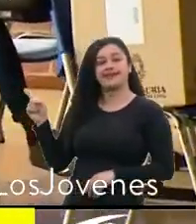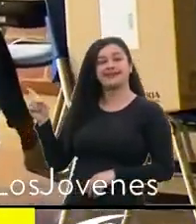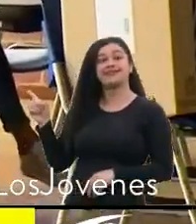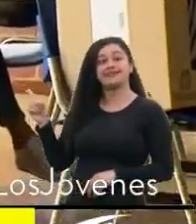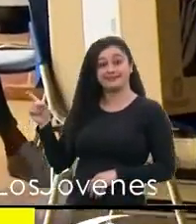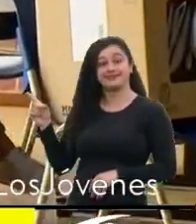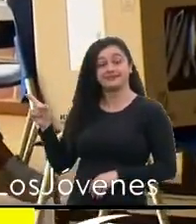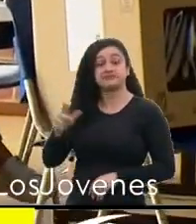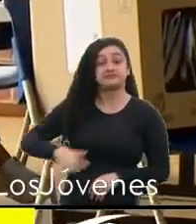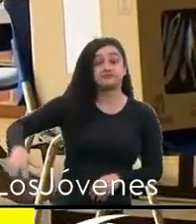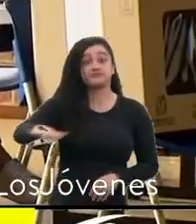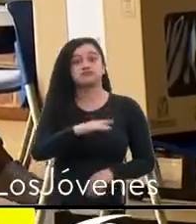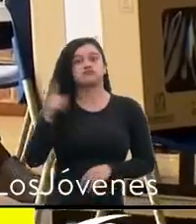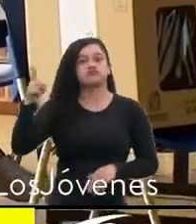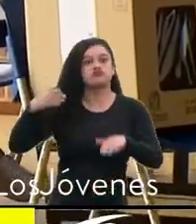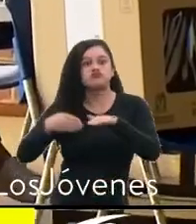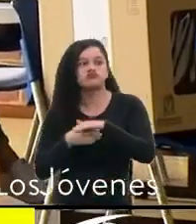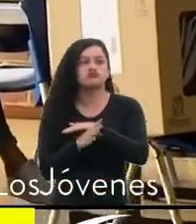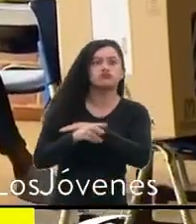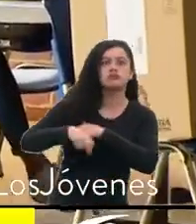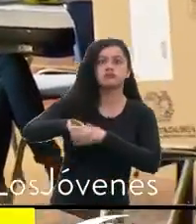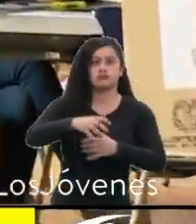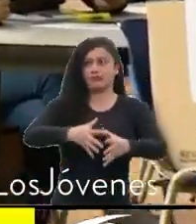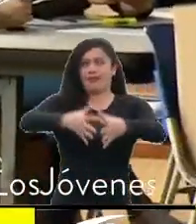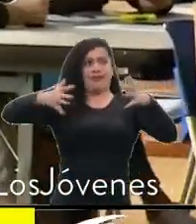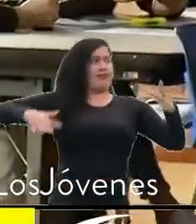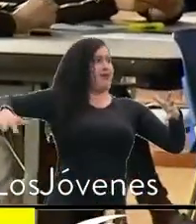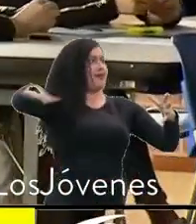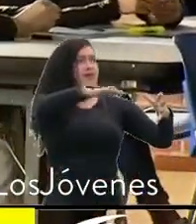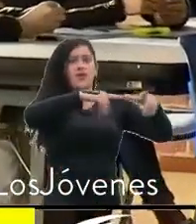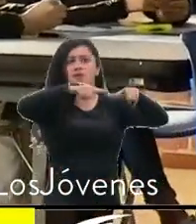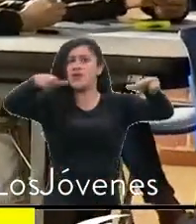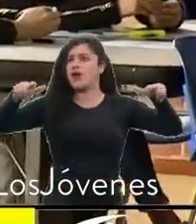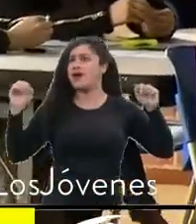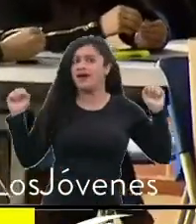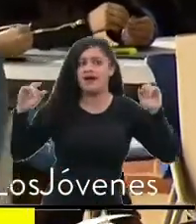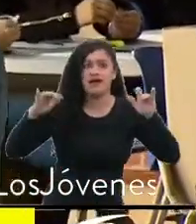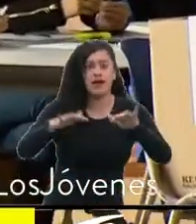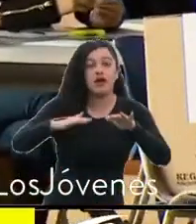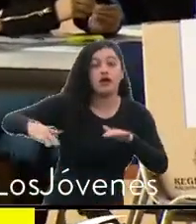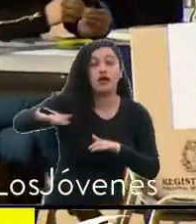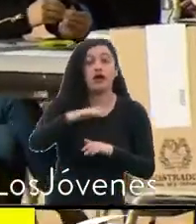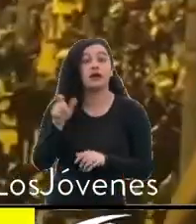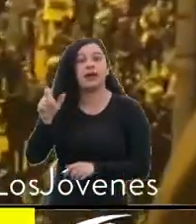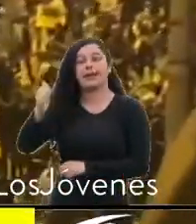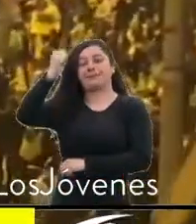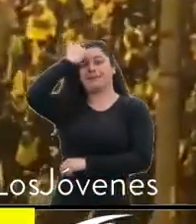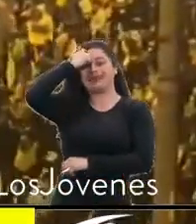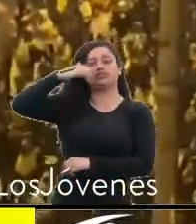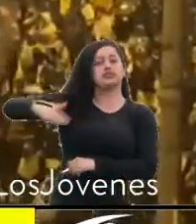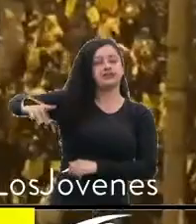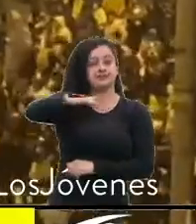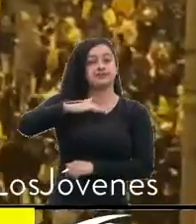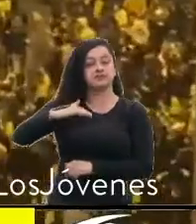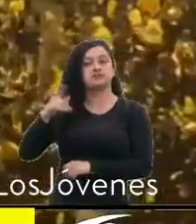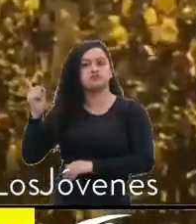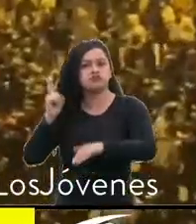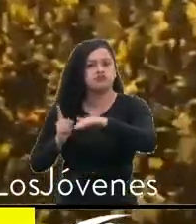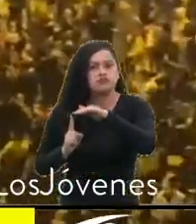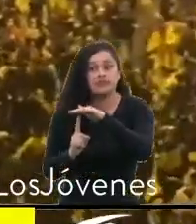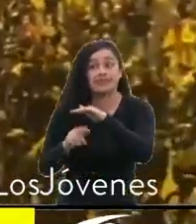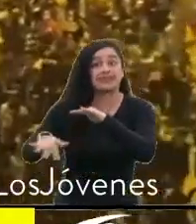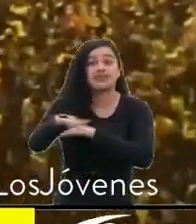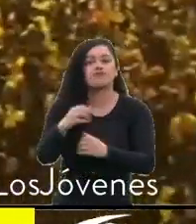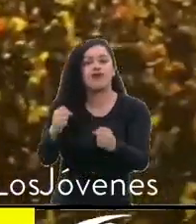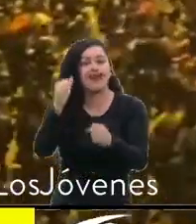puesto de votación más grande del sector cercano al Portal de las Américas o denominado por muchos como Portal de la Resistencia, y que por varias semanas